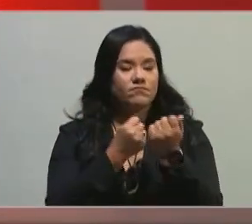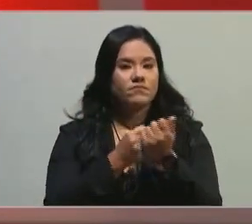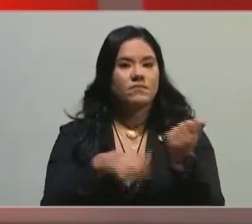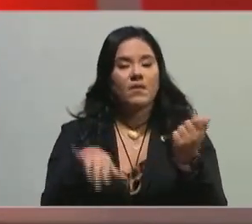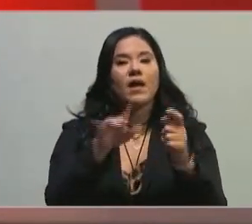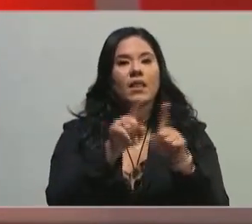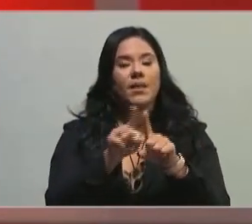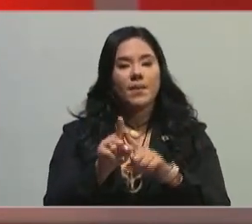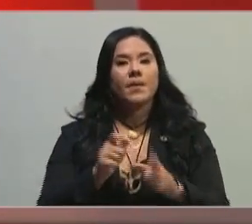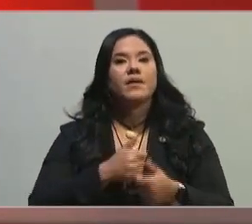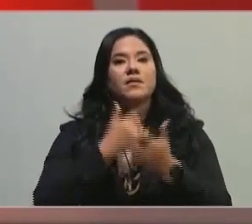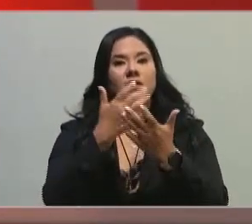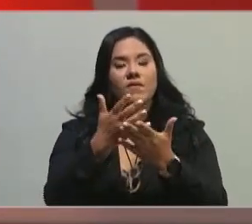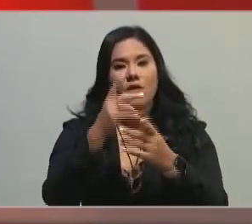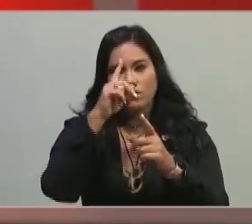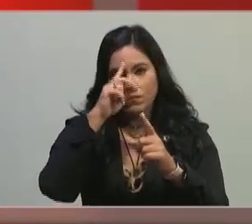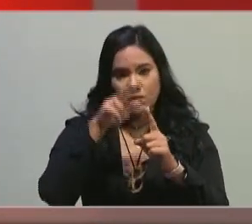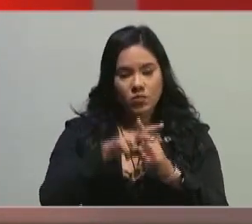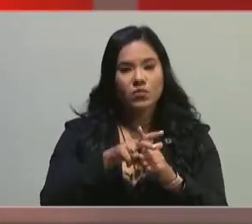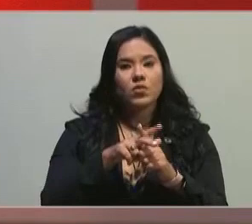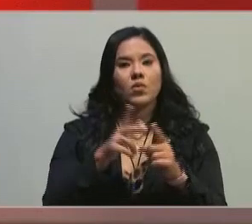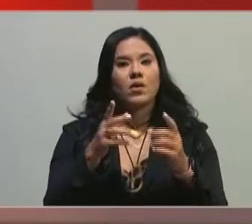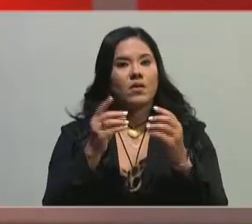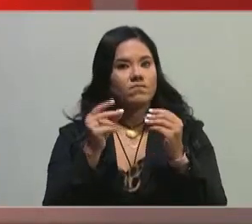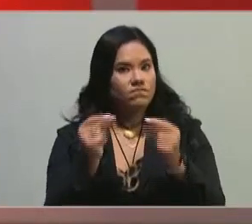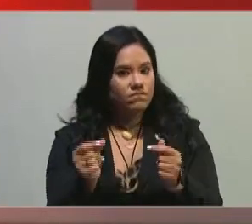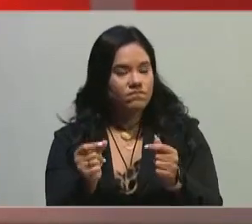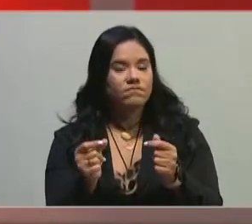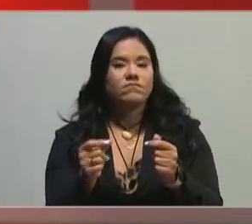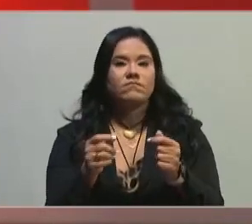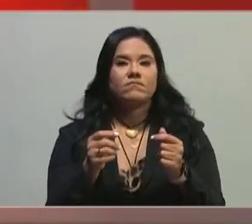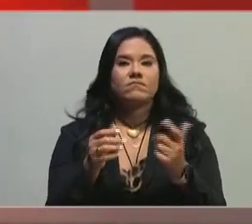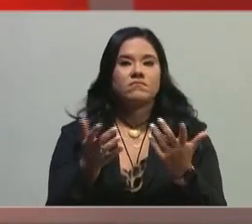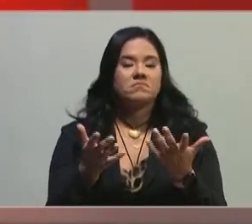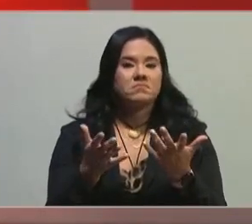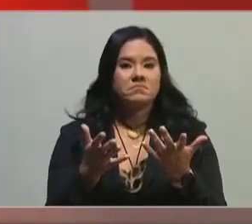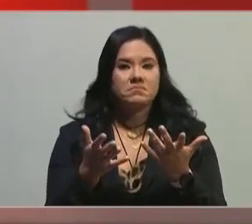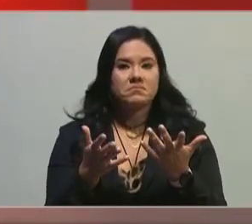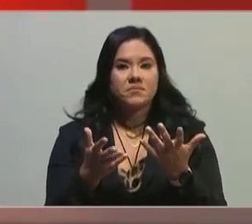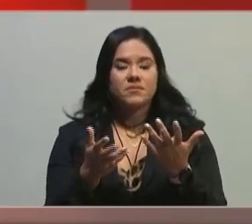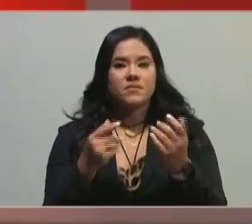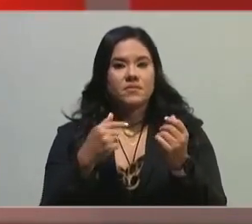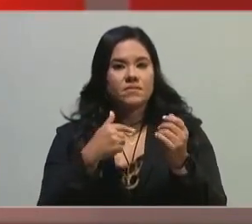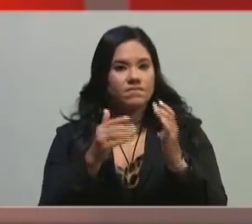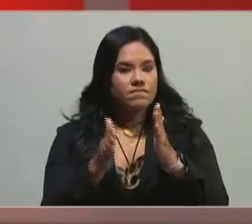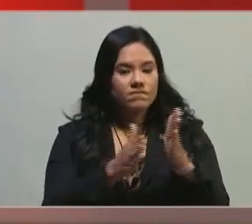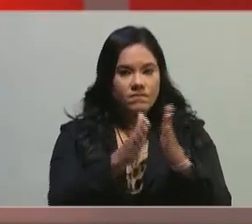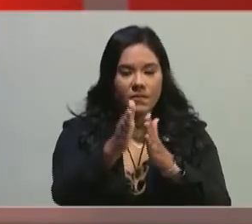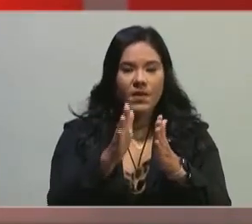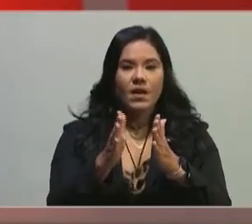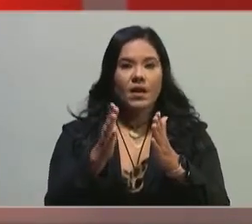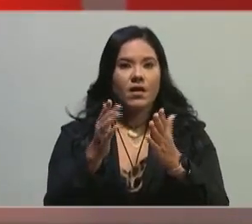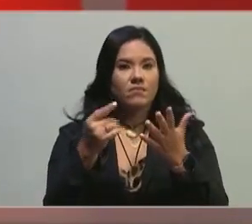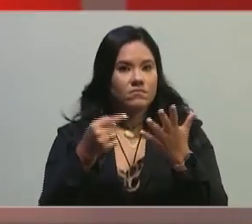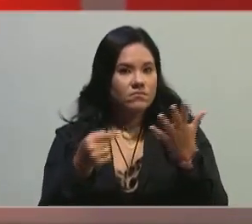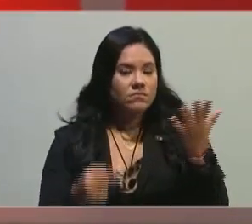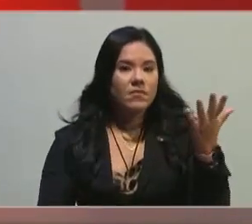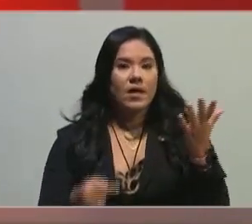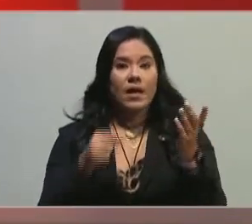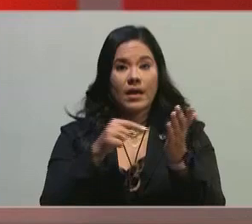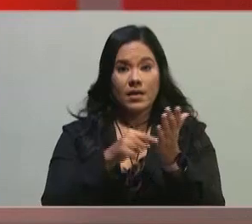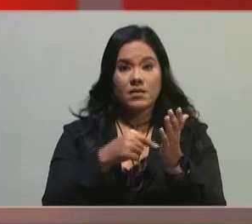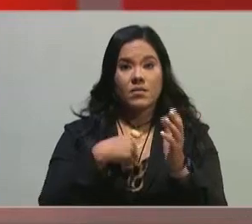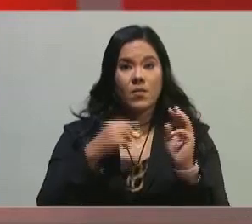también llevar soluciones tangibles de raciones alimenti y demás para que de esa